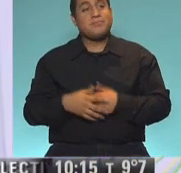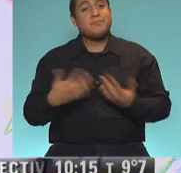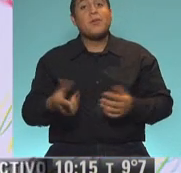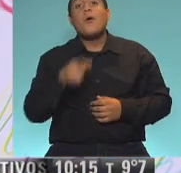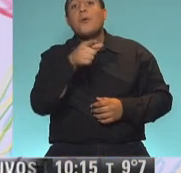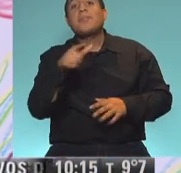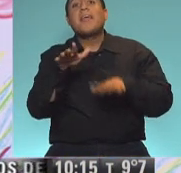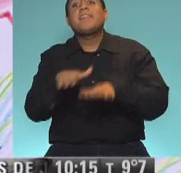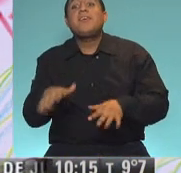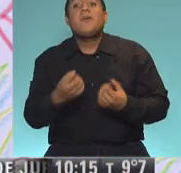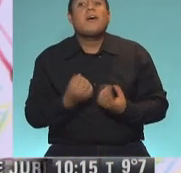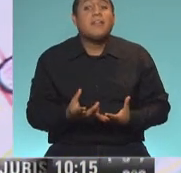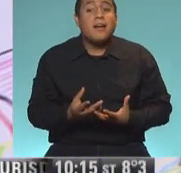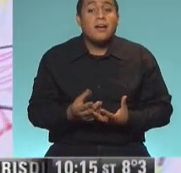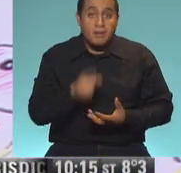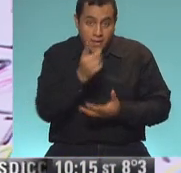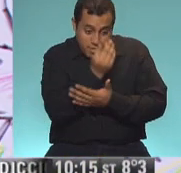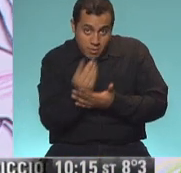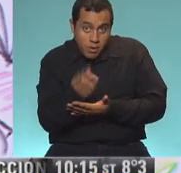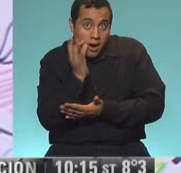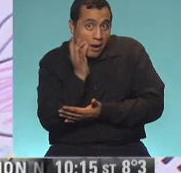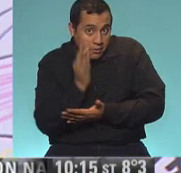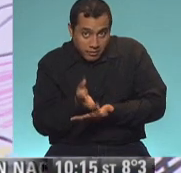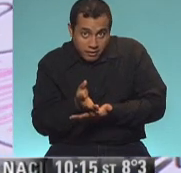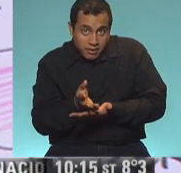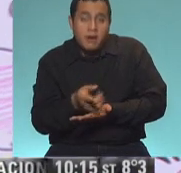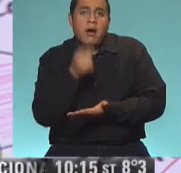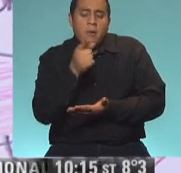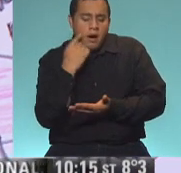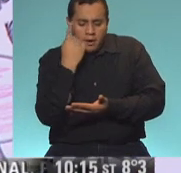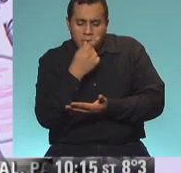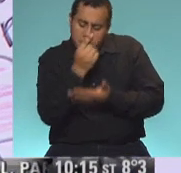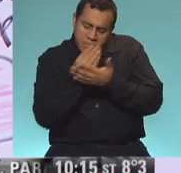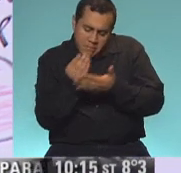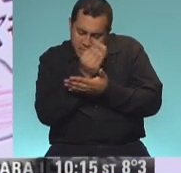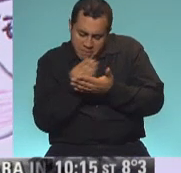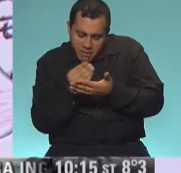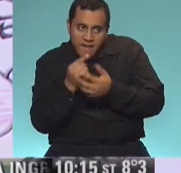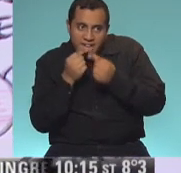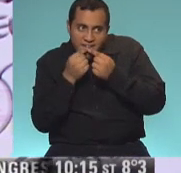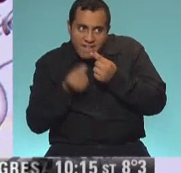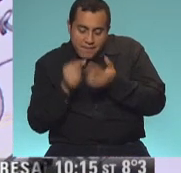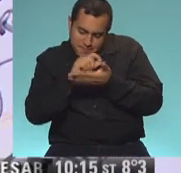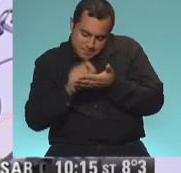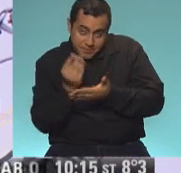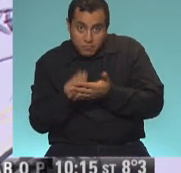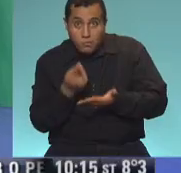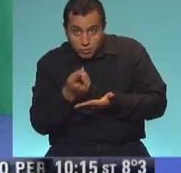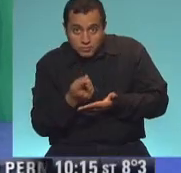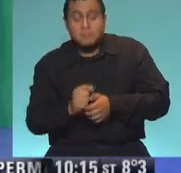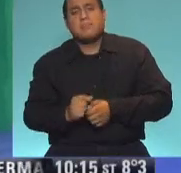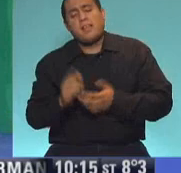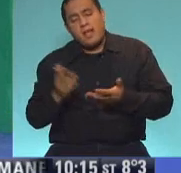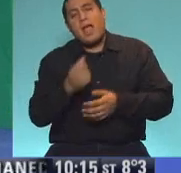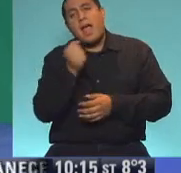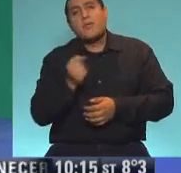ustedes, chicos y chicas, hicieron al ratón Pérez, se hicieron su autorretrato con las ventanitas en los dientes, hicieron al hada de los dientes, por favor,